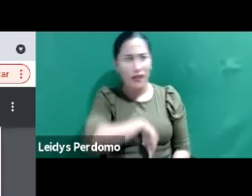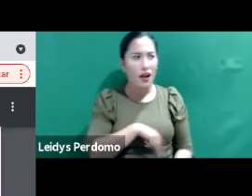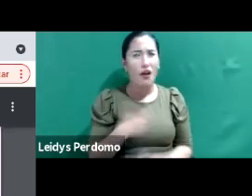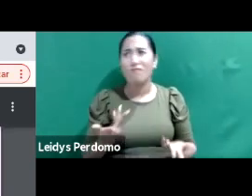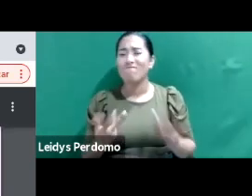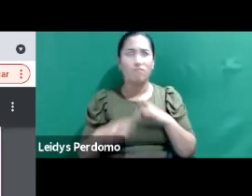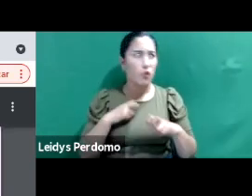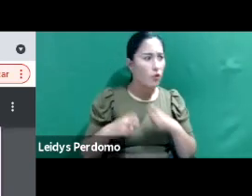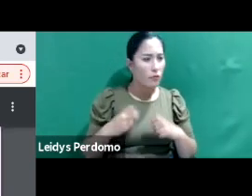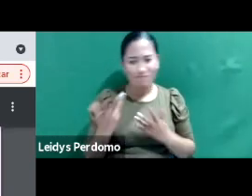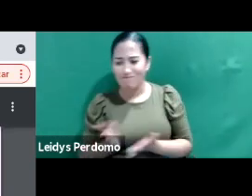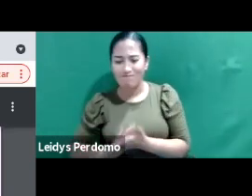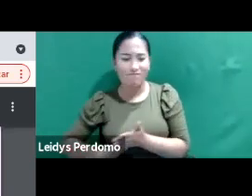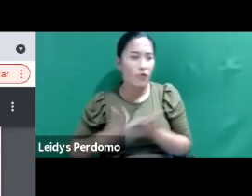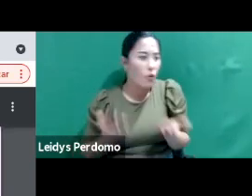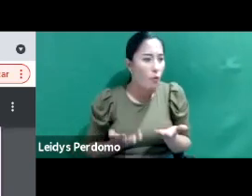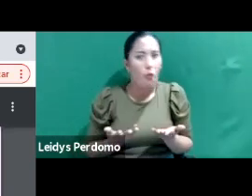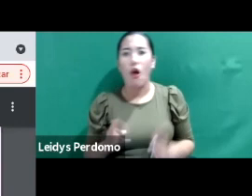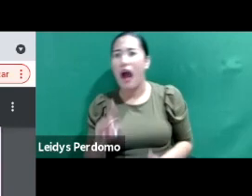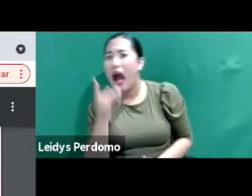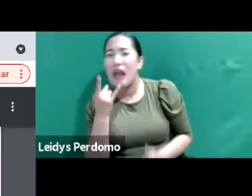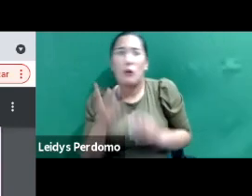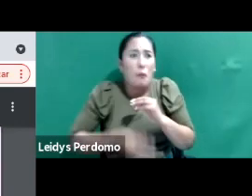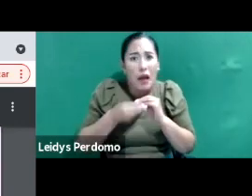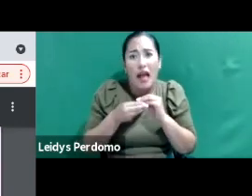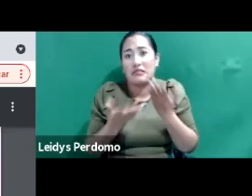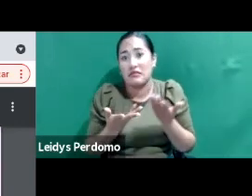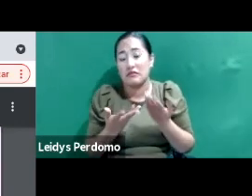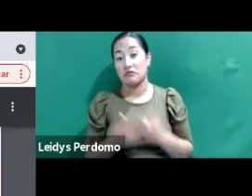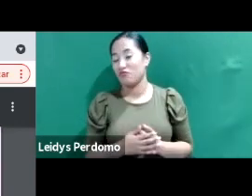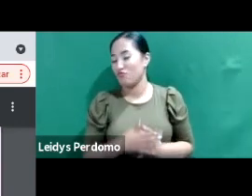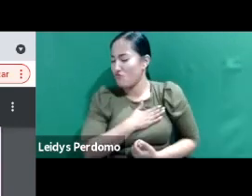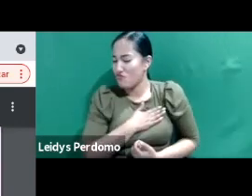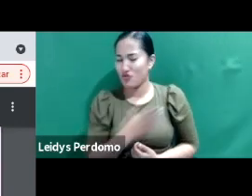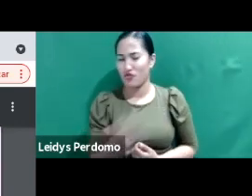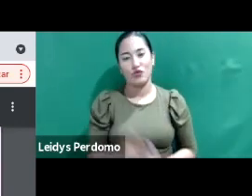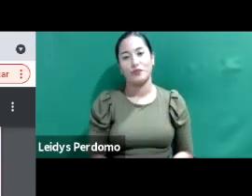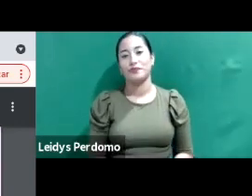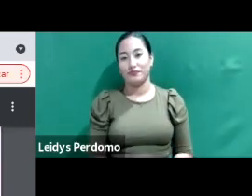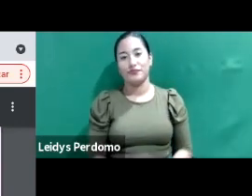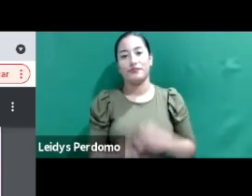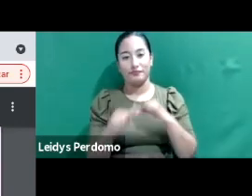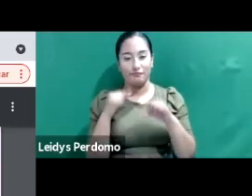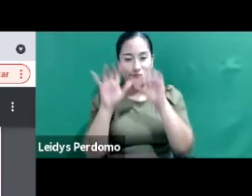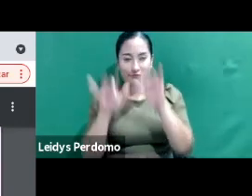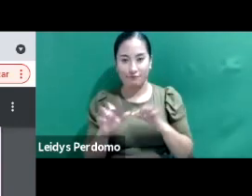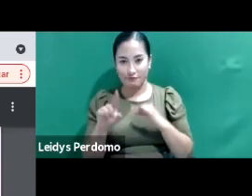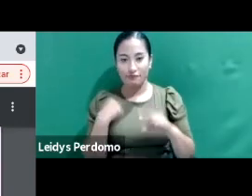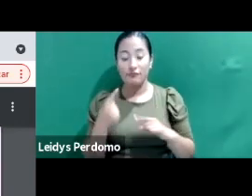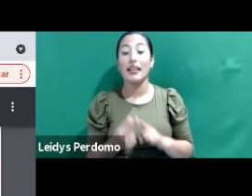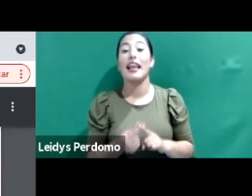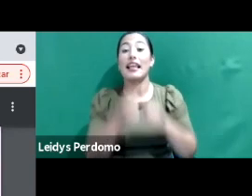resolver, algún autor que quieran consultar, algo que más quieran saber sobre nosotros, con muchísimo gusto estamos para atenderlos. La